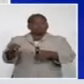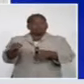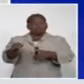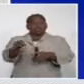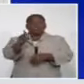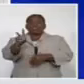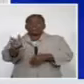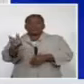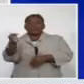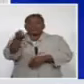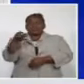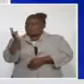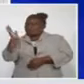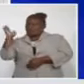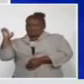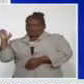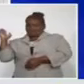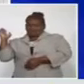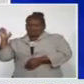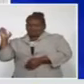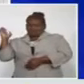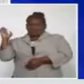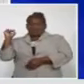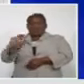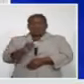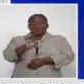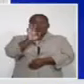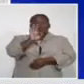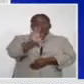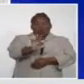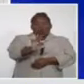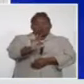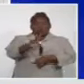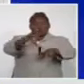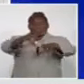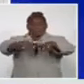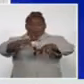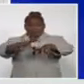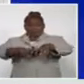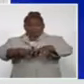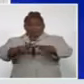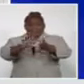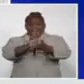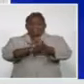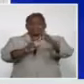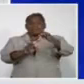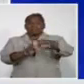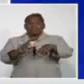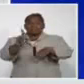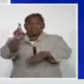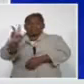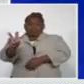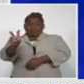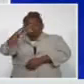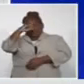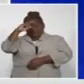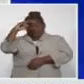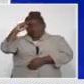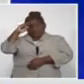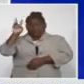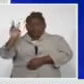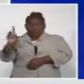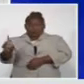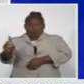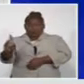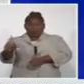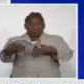municipios. Ahí tienen ustedes 8 de la provincia de La Habana, Matanzas con 2, Santi Espíritu con 1 y Granma con